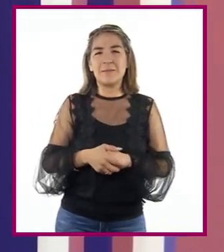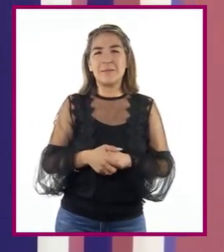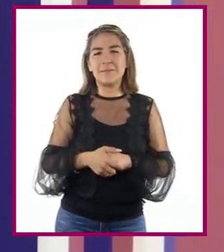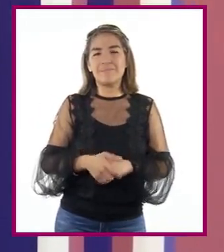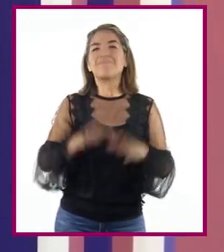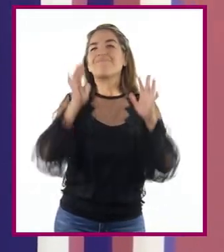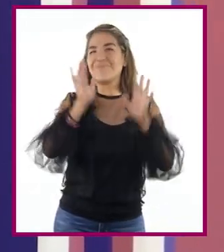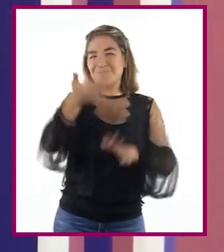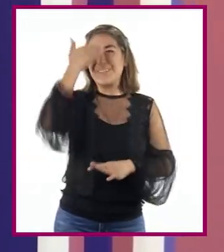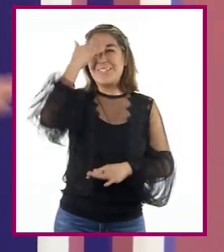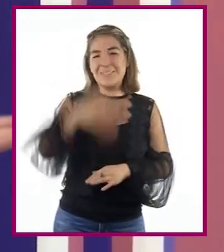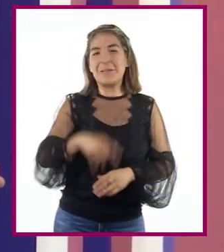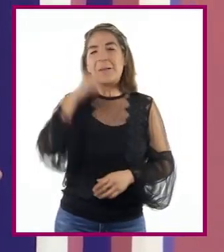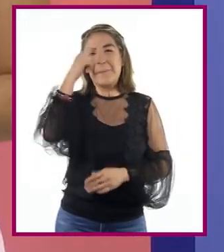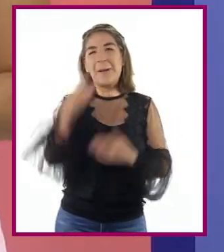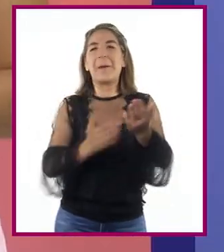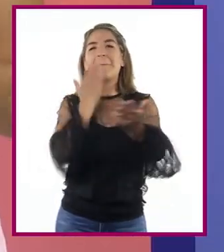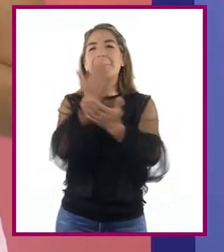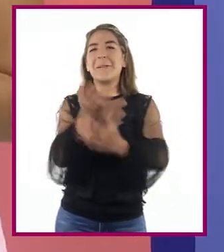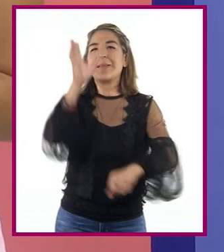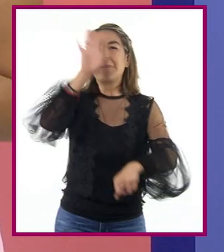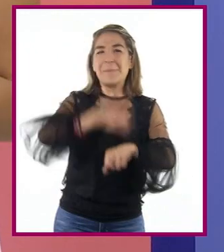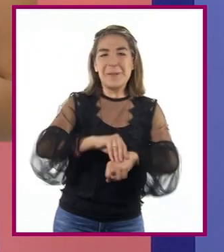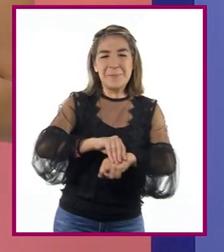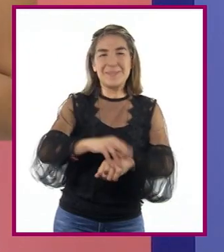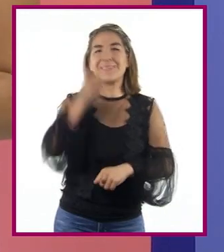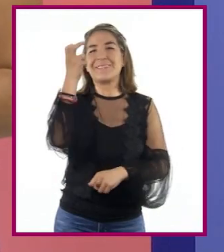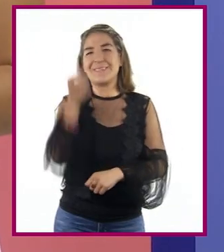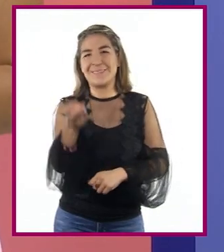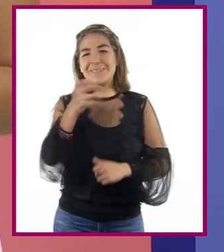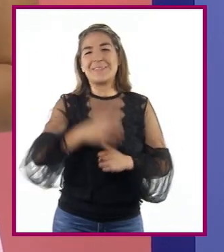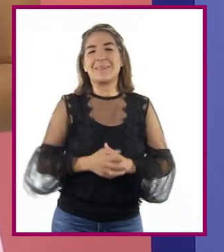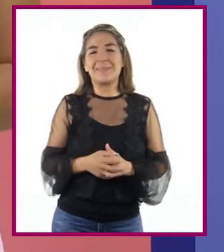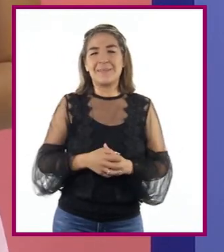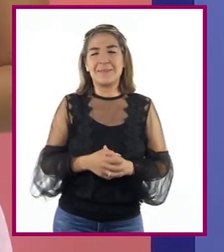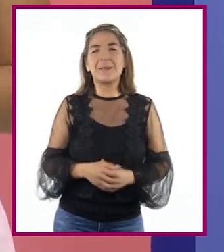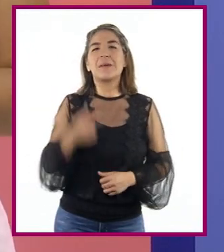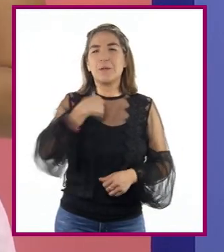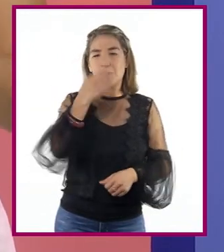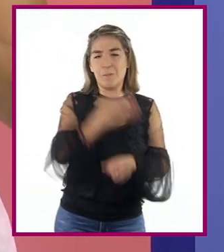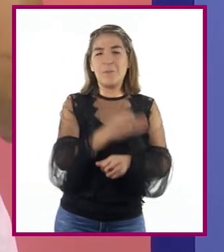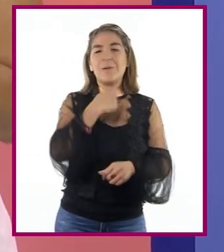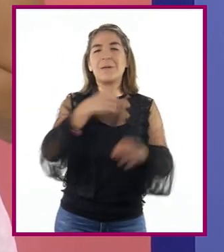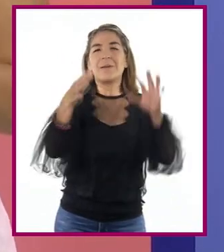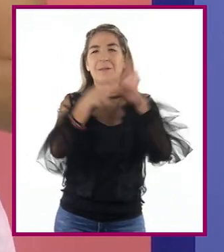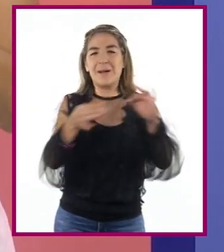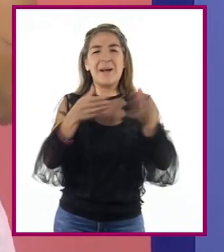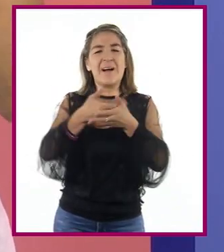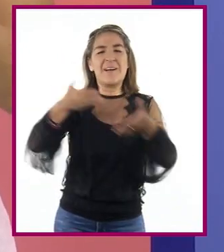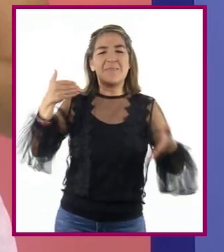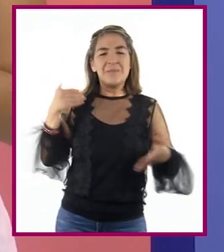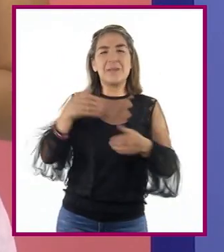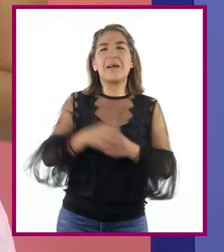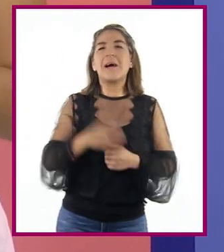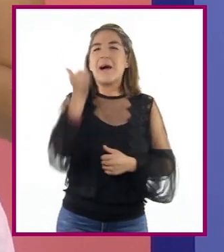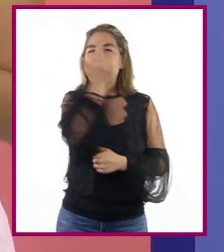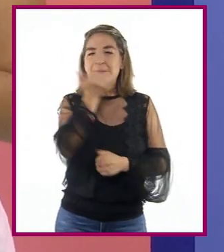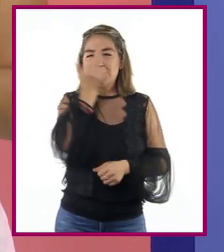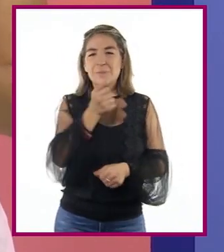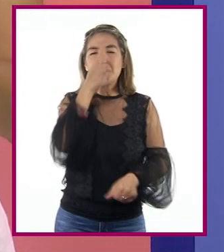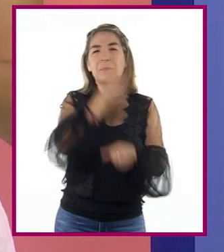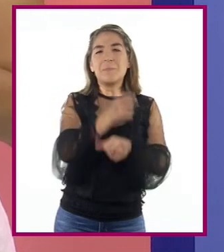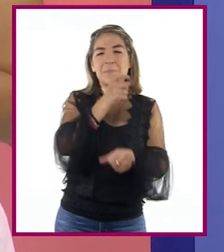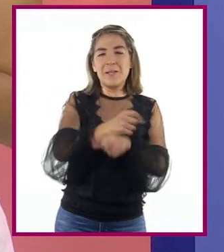ya sé! Para pedir un permiso. ¡Exactamente! Les platico que hace poco unos alumnos de